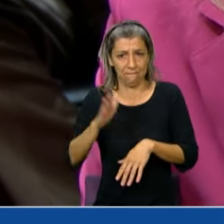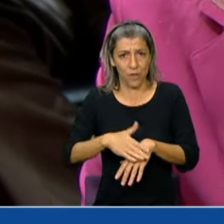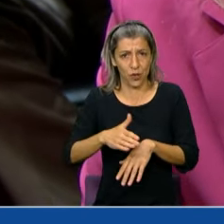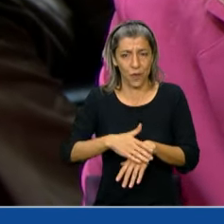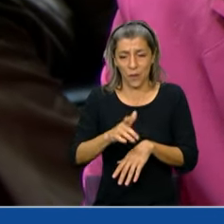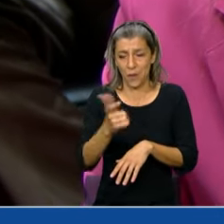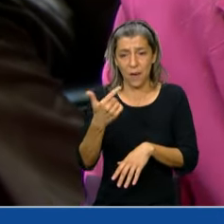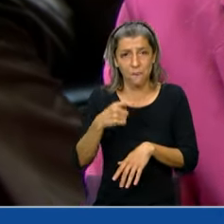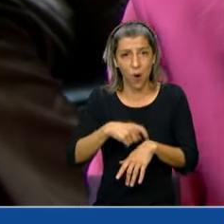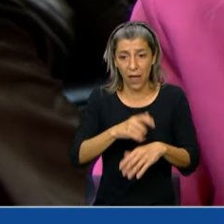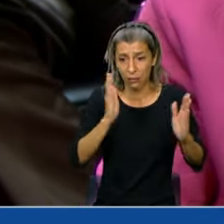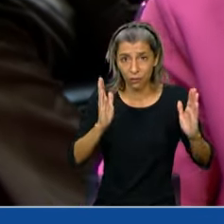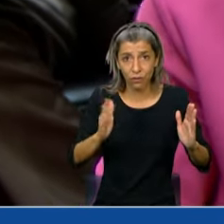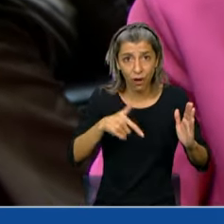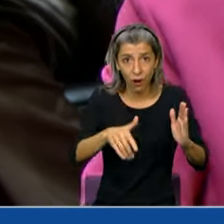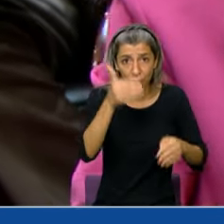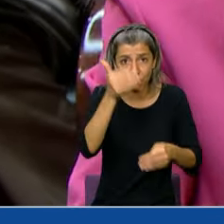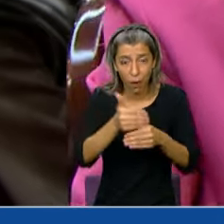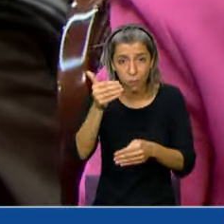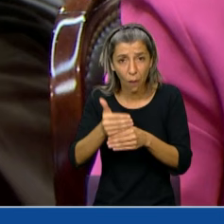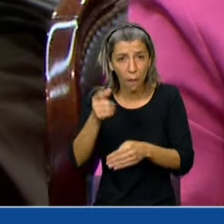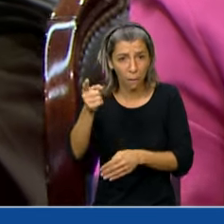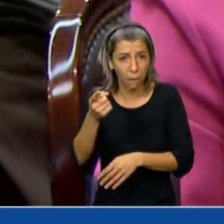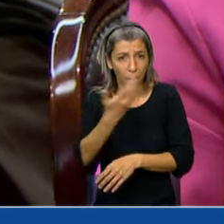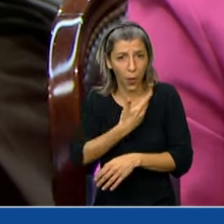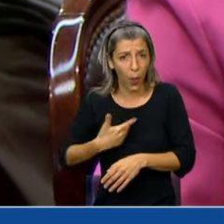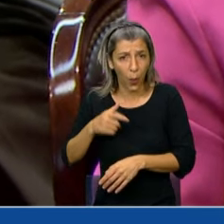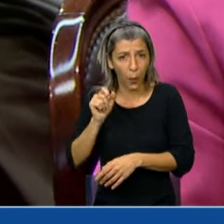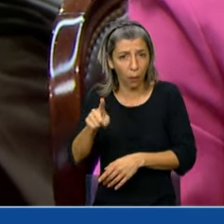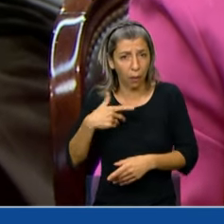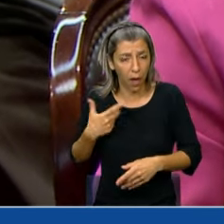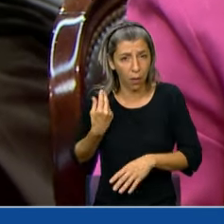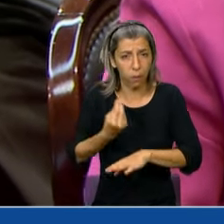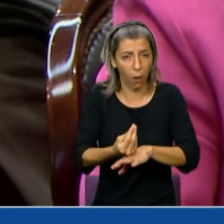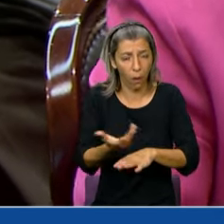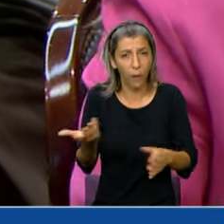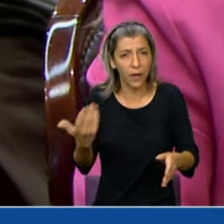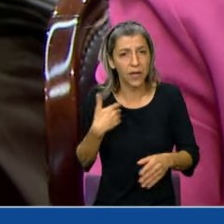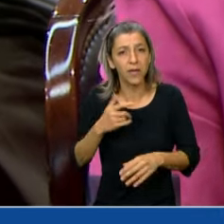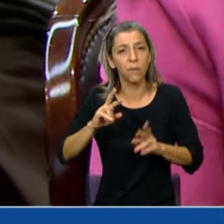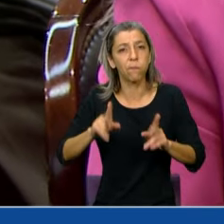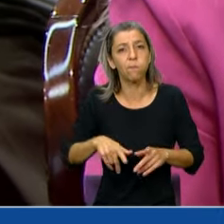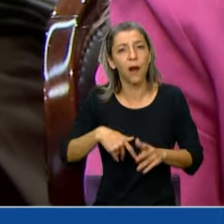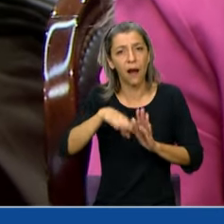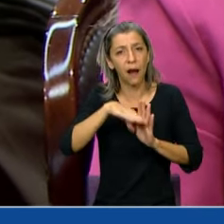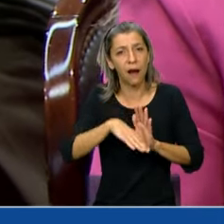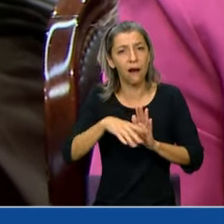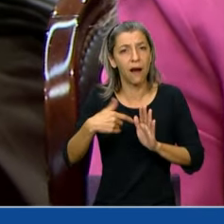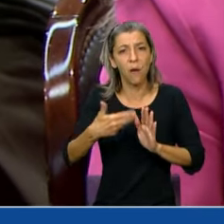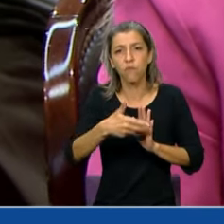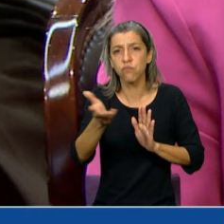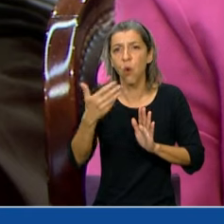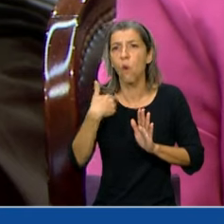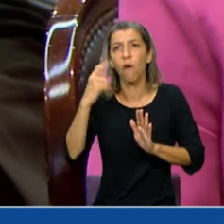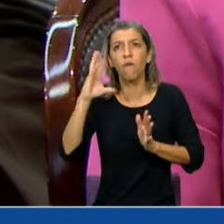ella fue parte donde no existió ninguna política pública apoyando a nuestras pymes por el